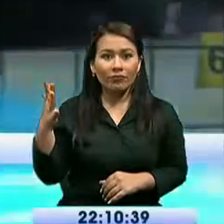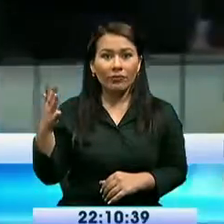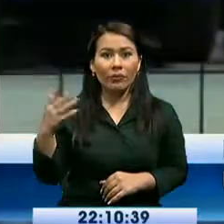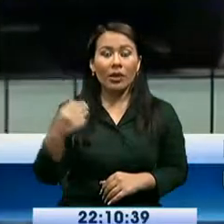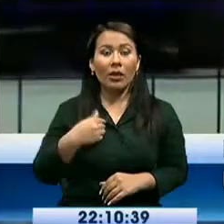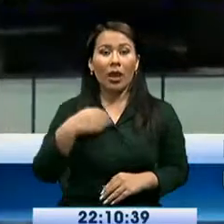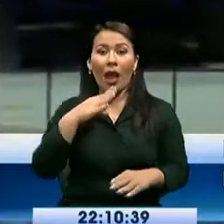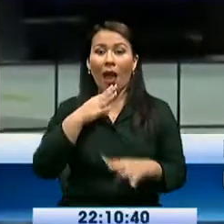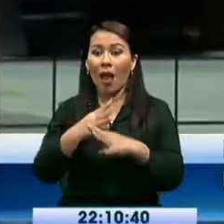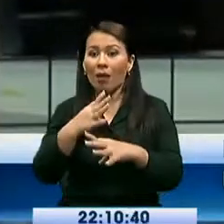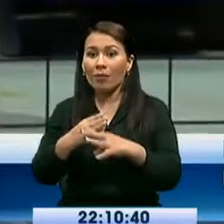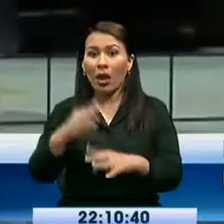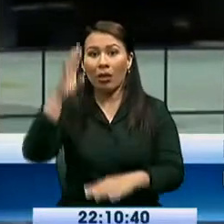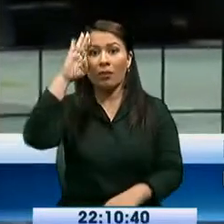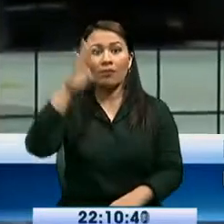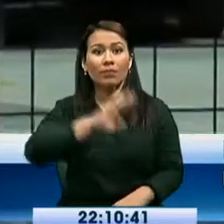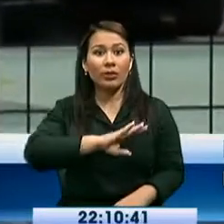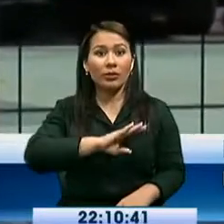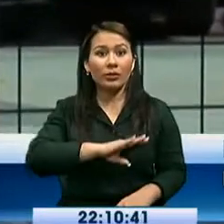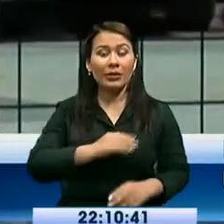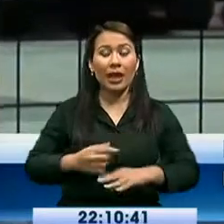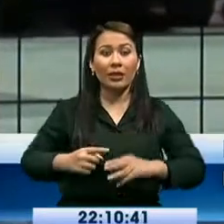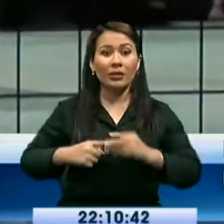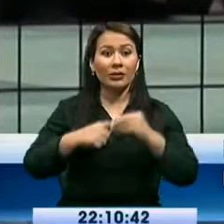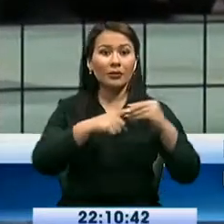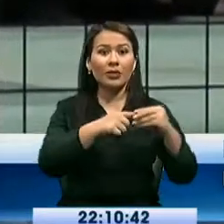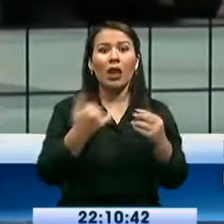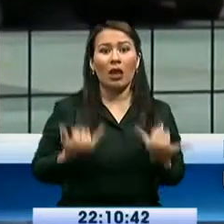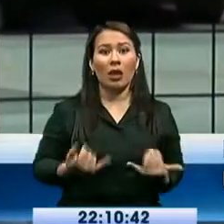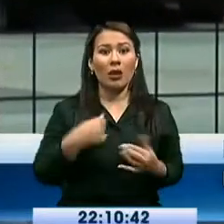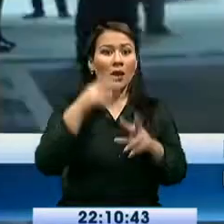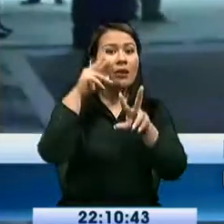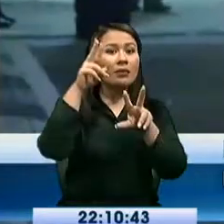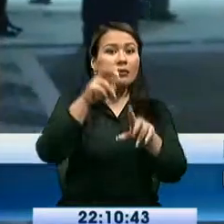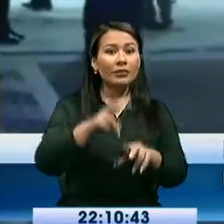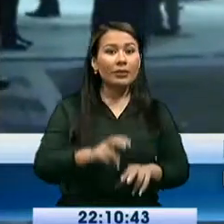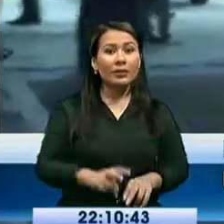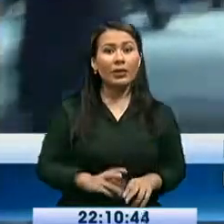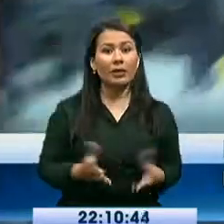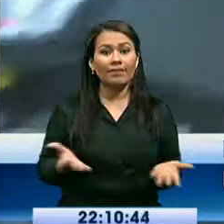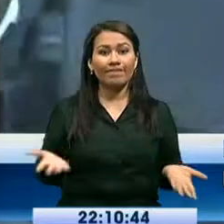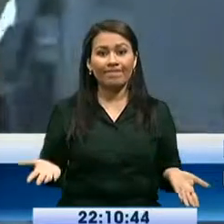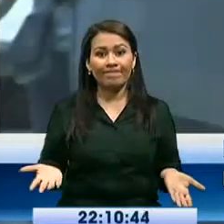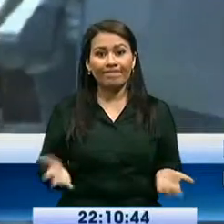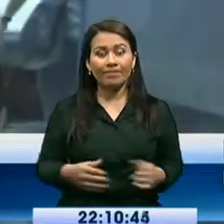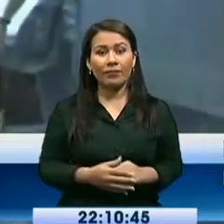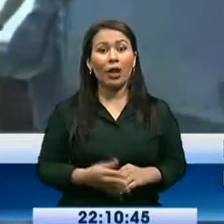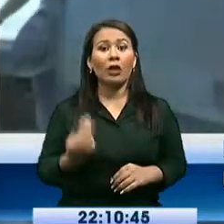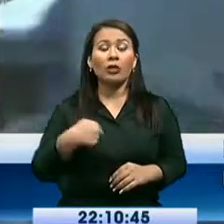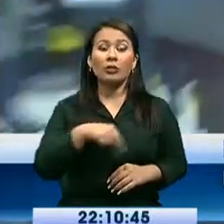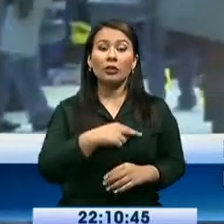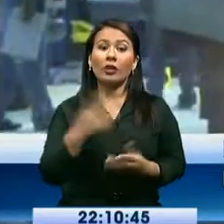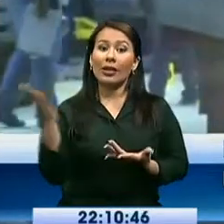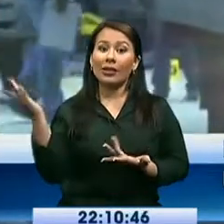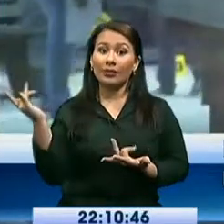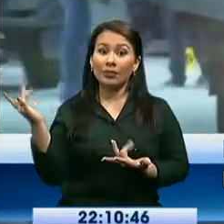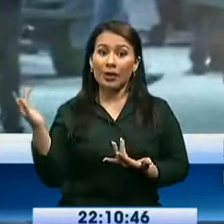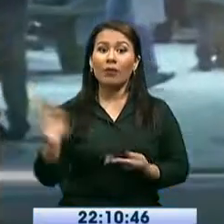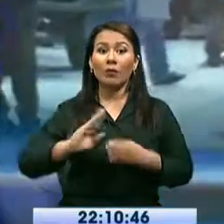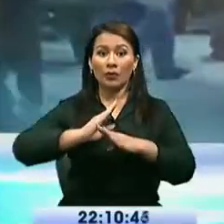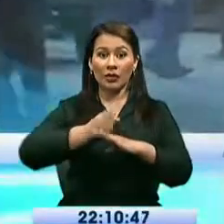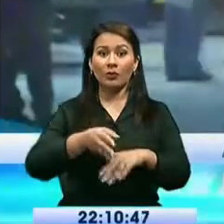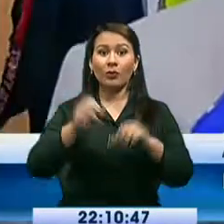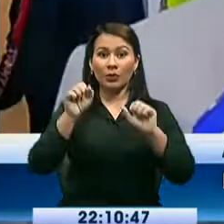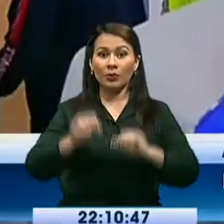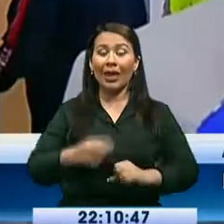el personal policial de la DINASED se encuentra realizando las investigaciones pertinentes. De manera que esperemos que en las próximas horas ya podamos tener